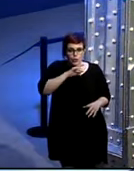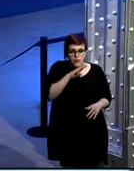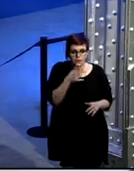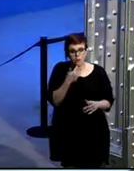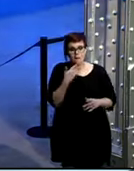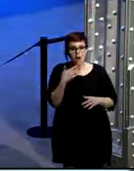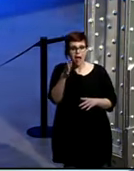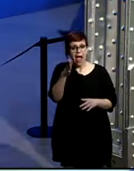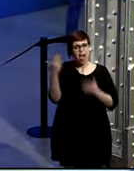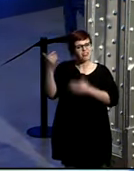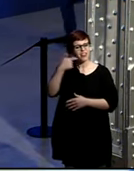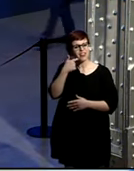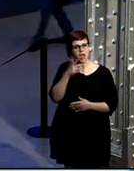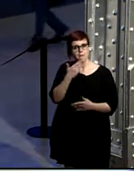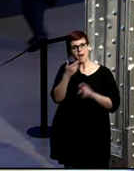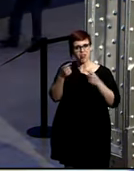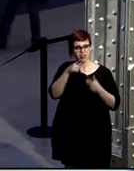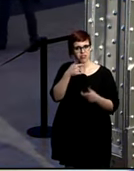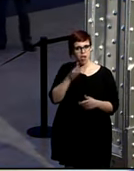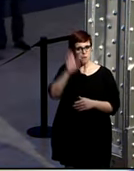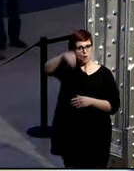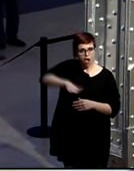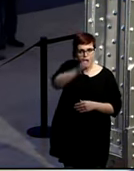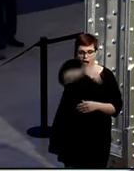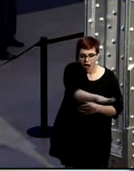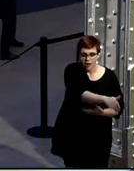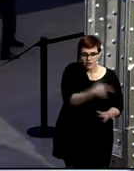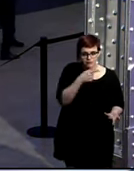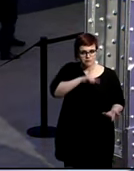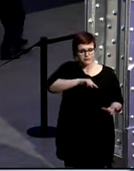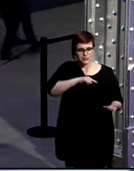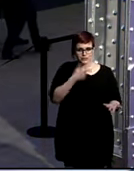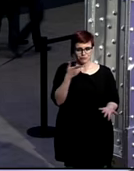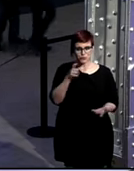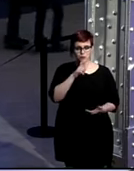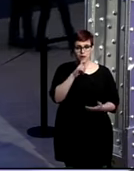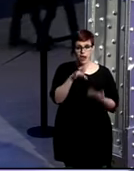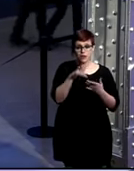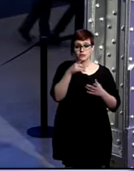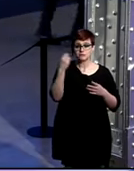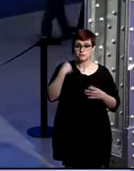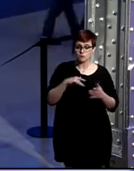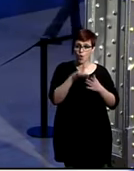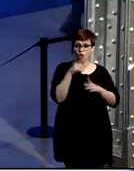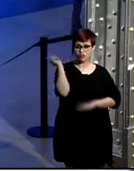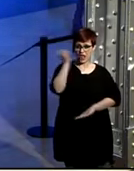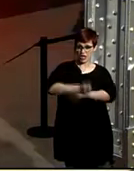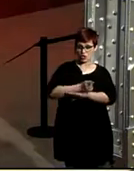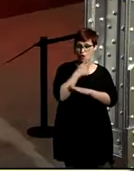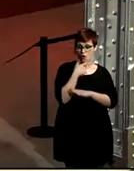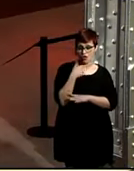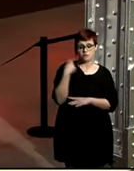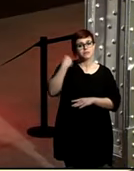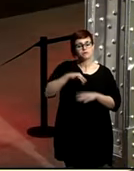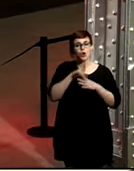montaña rusa. Sí, Pablo Vergés que hizo Blancanieves, un director de cine que bueno,